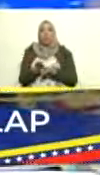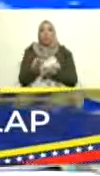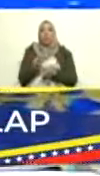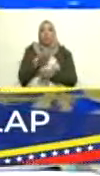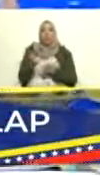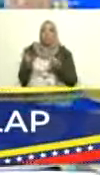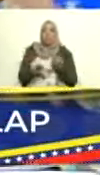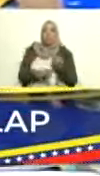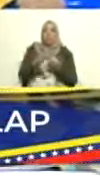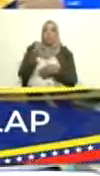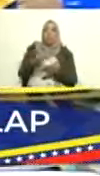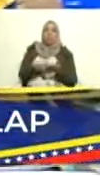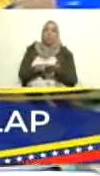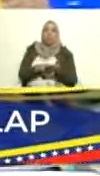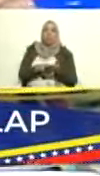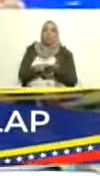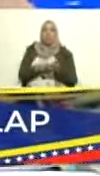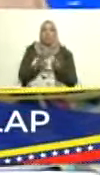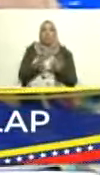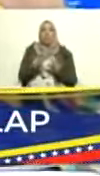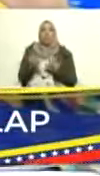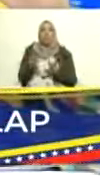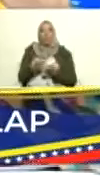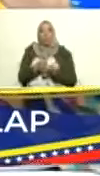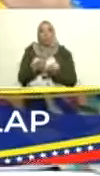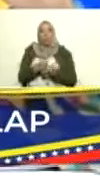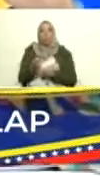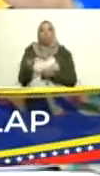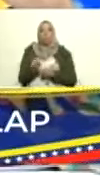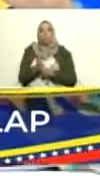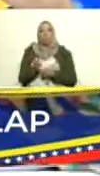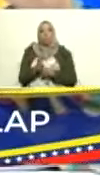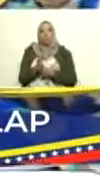85%, 90% del exterior,